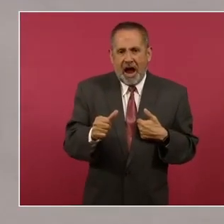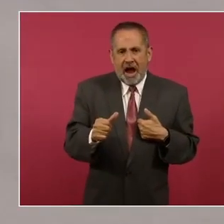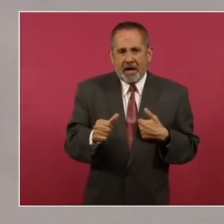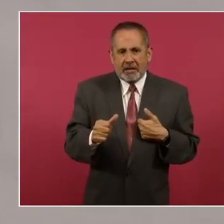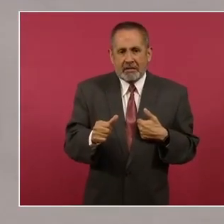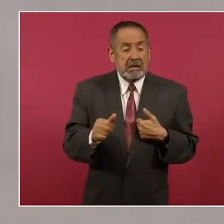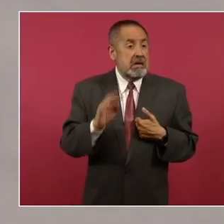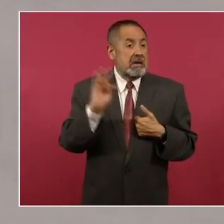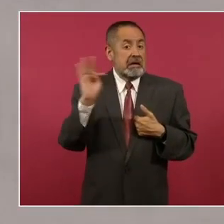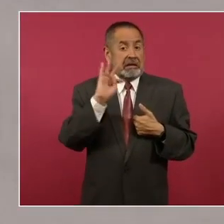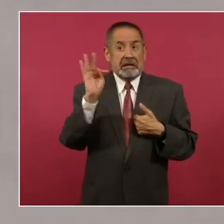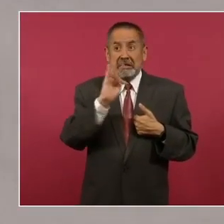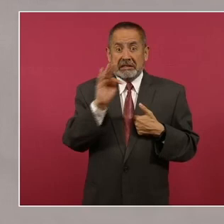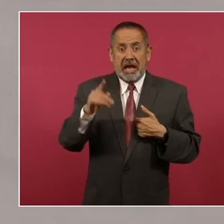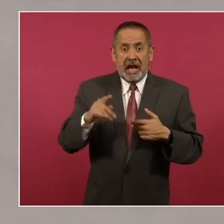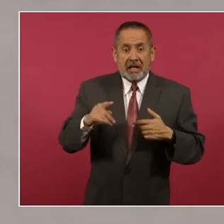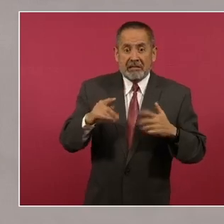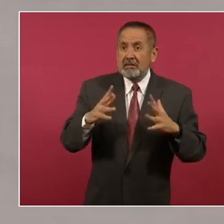de decretar